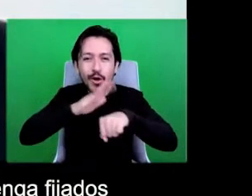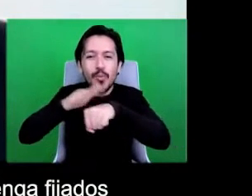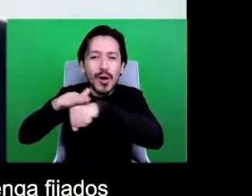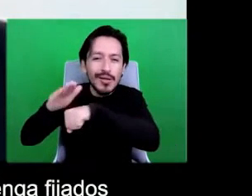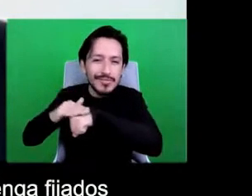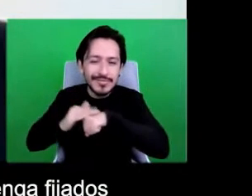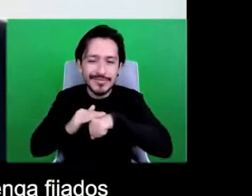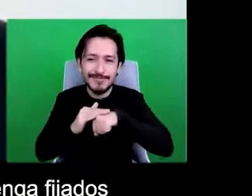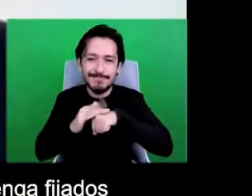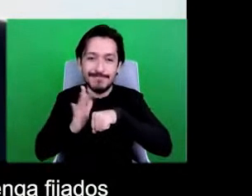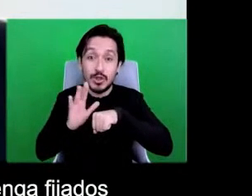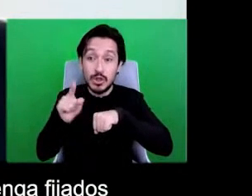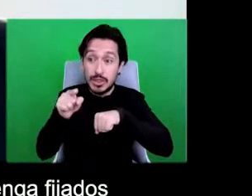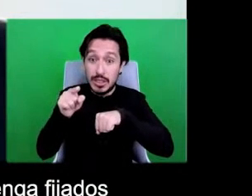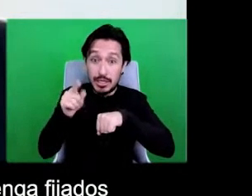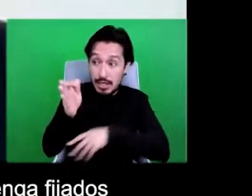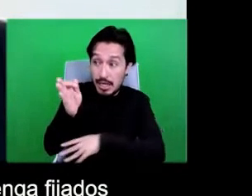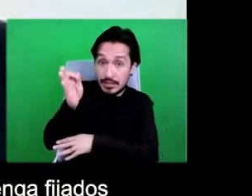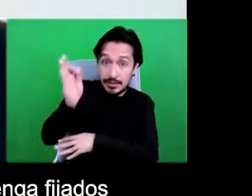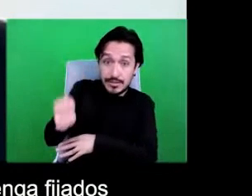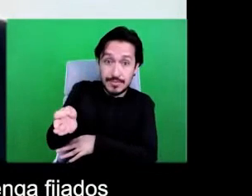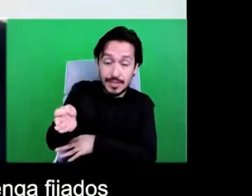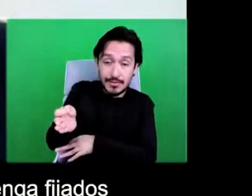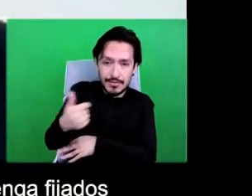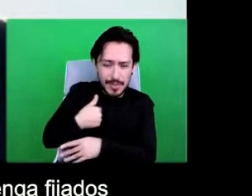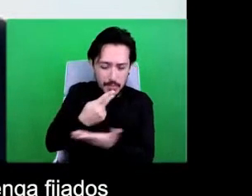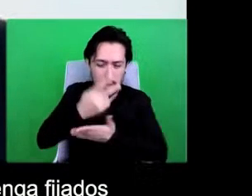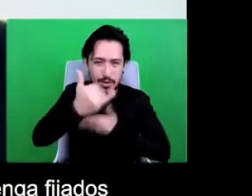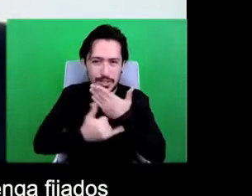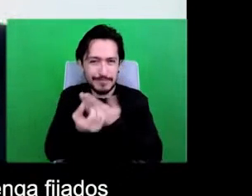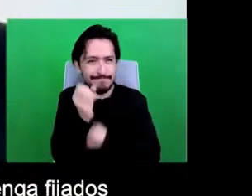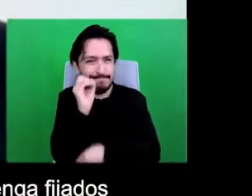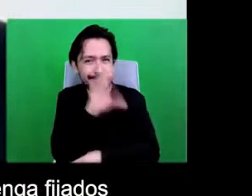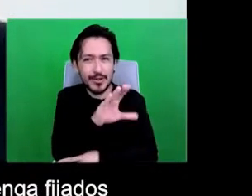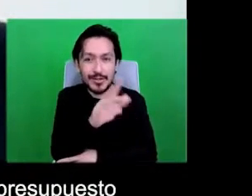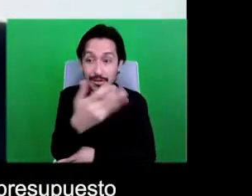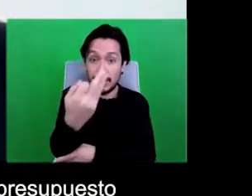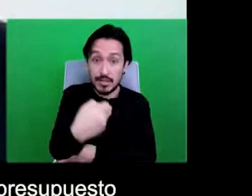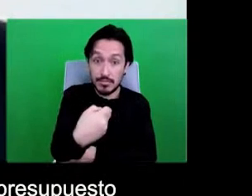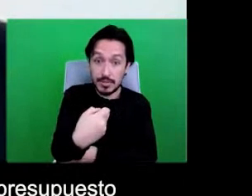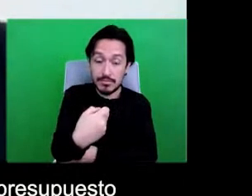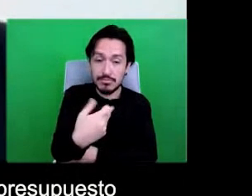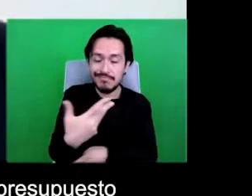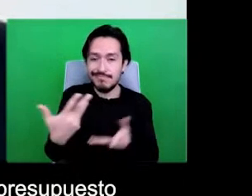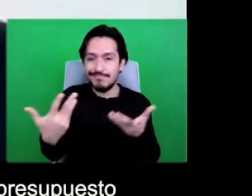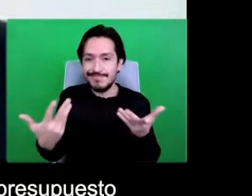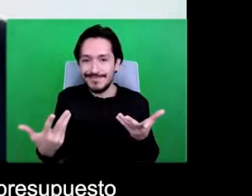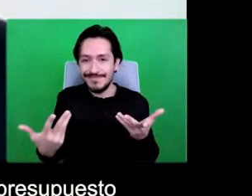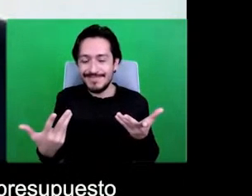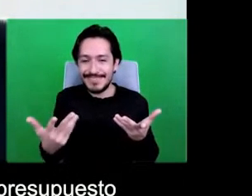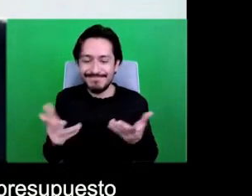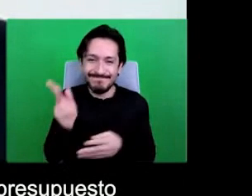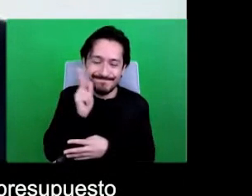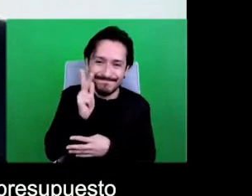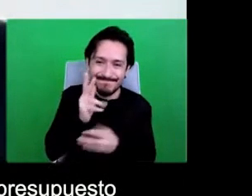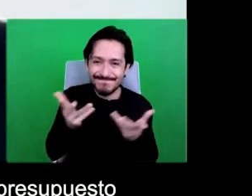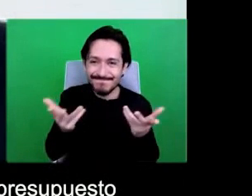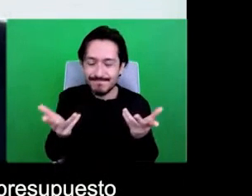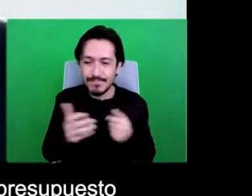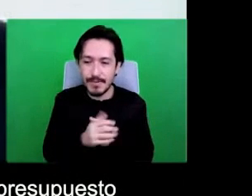cantidad de recursos que se tengan fijados, es como llegan estos recursos y es como se apoyan. Entonces, yo